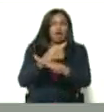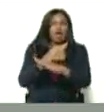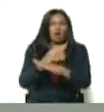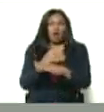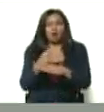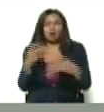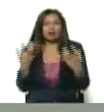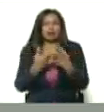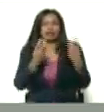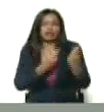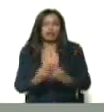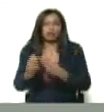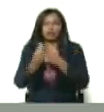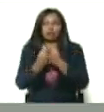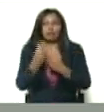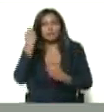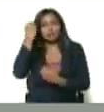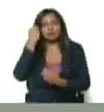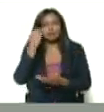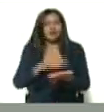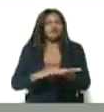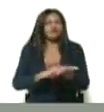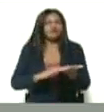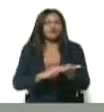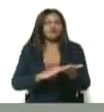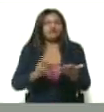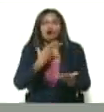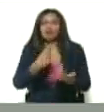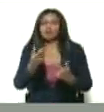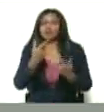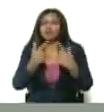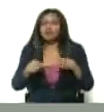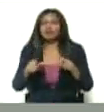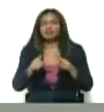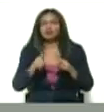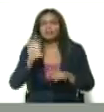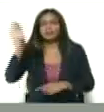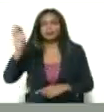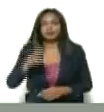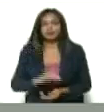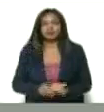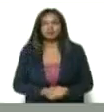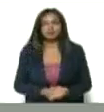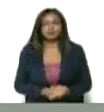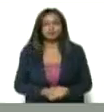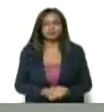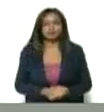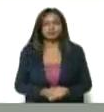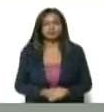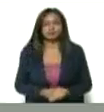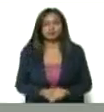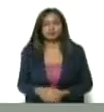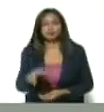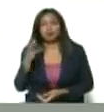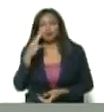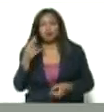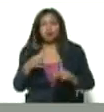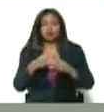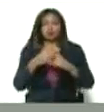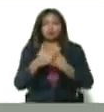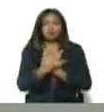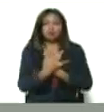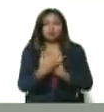la guerra económica, creyeron que la solución estaba en el exterior. Y en esta situación